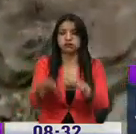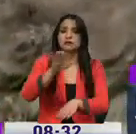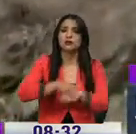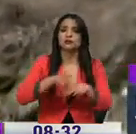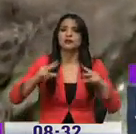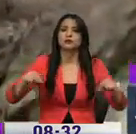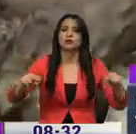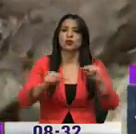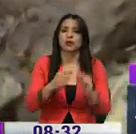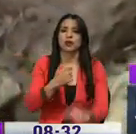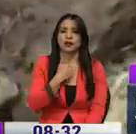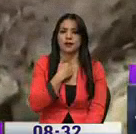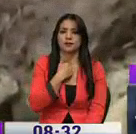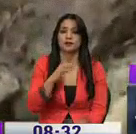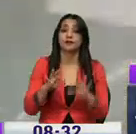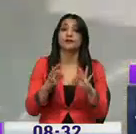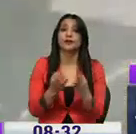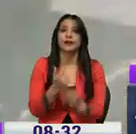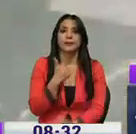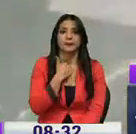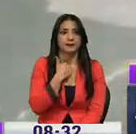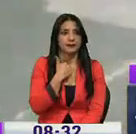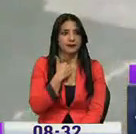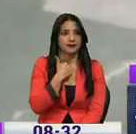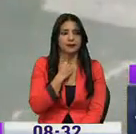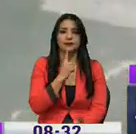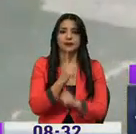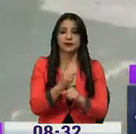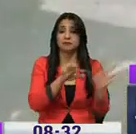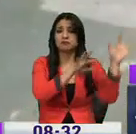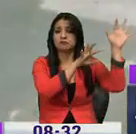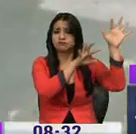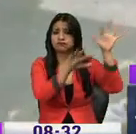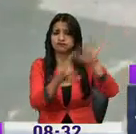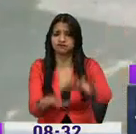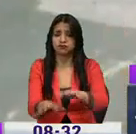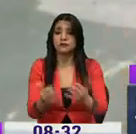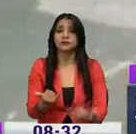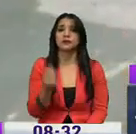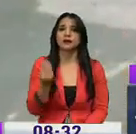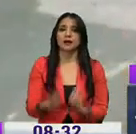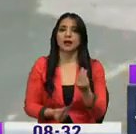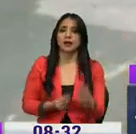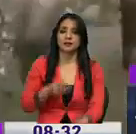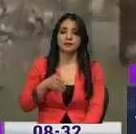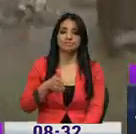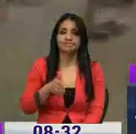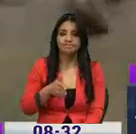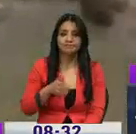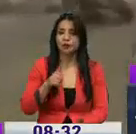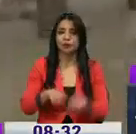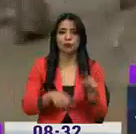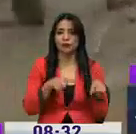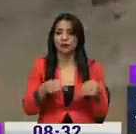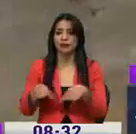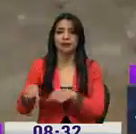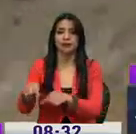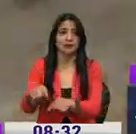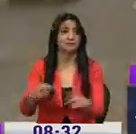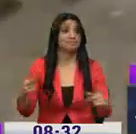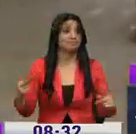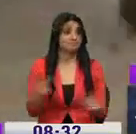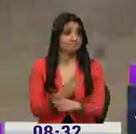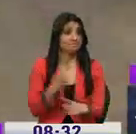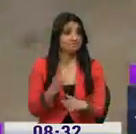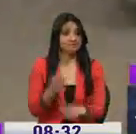en apuros a decenas de familias. Hemos bajado la montaña encima, entonces estamos incomunicados. A cada paso el riesgo está presente, las